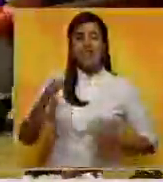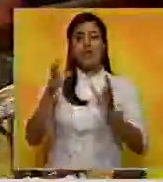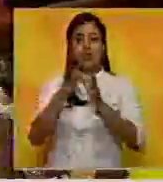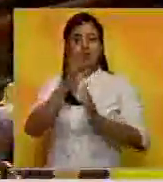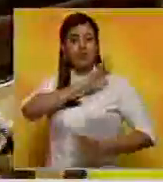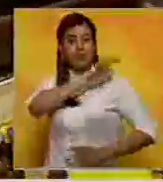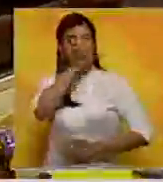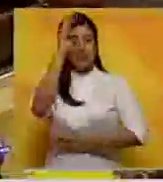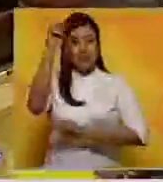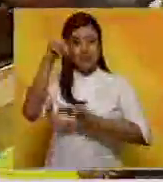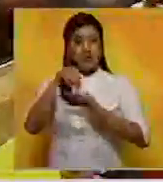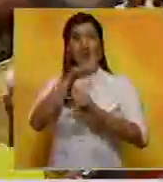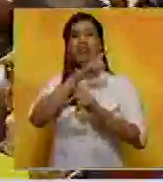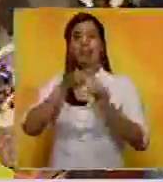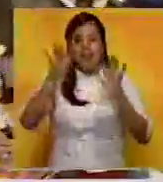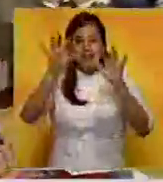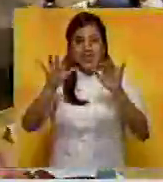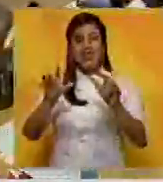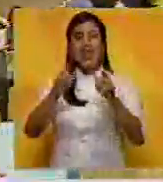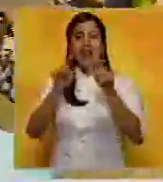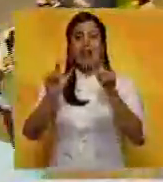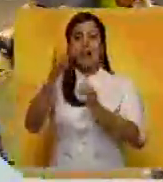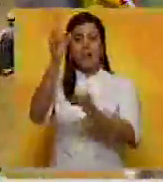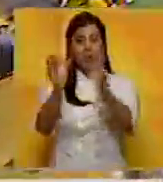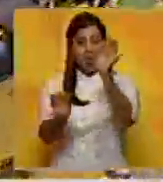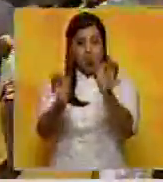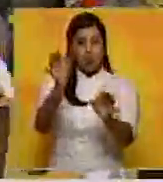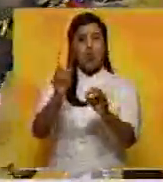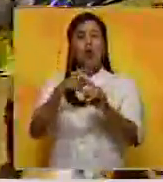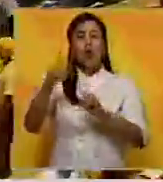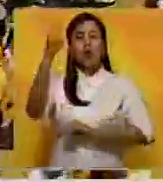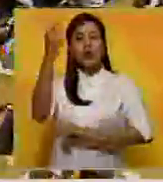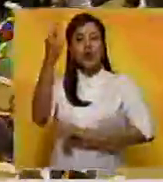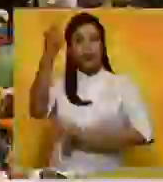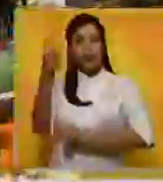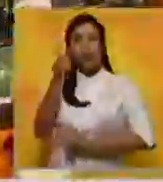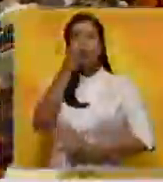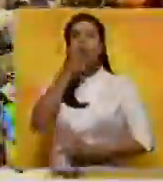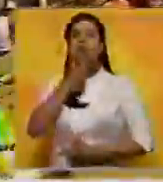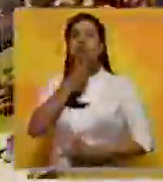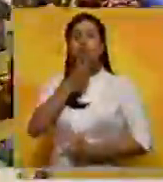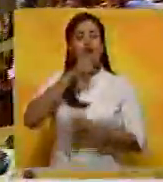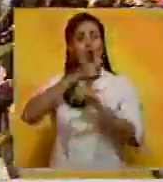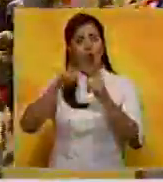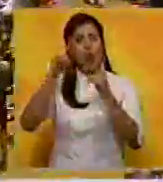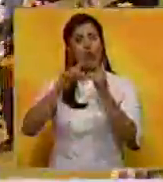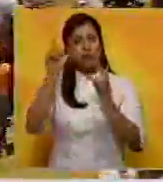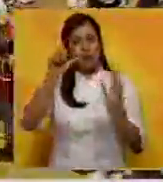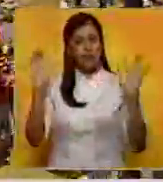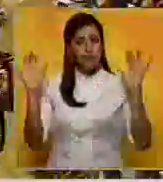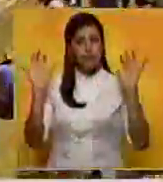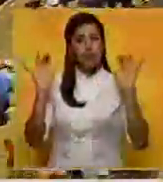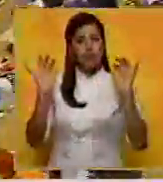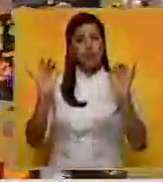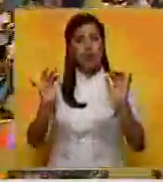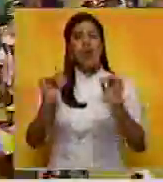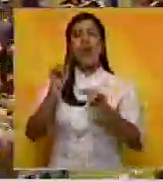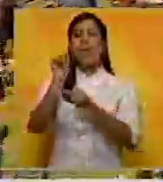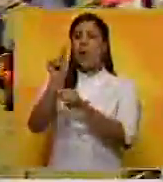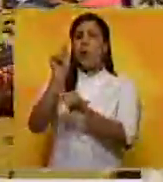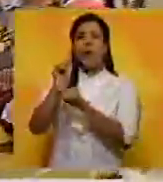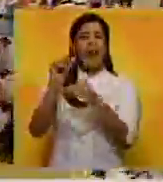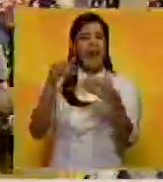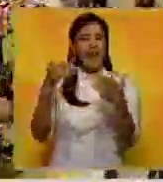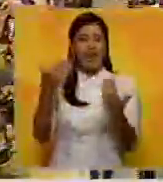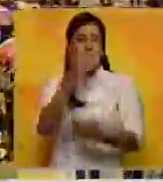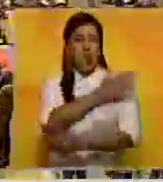parlamento también el secretario general de primer justicia el diputado Tomás guanipa y otras personas las exigencias de